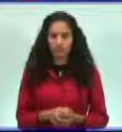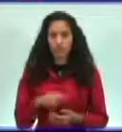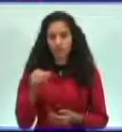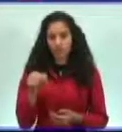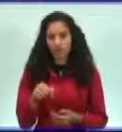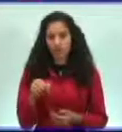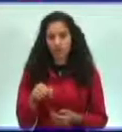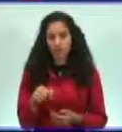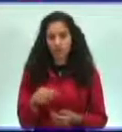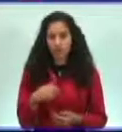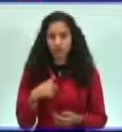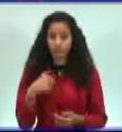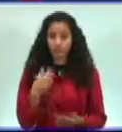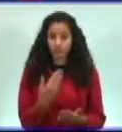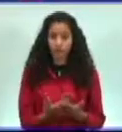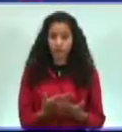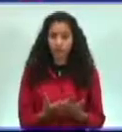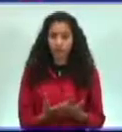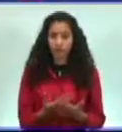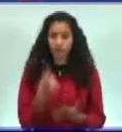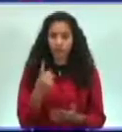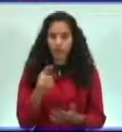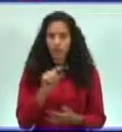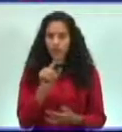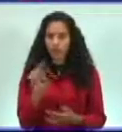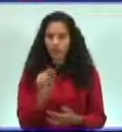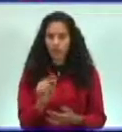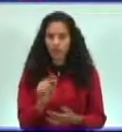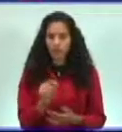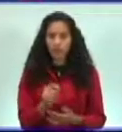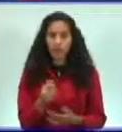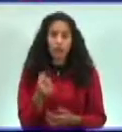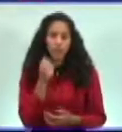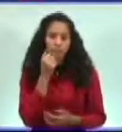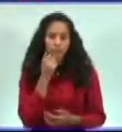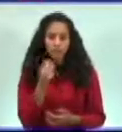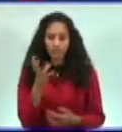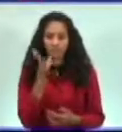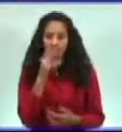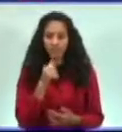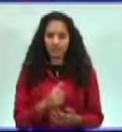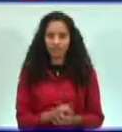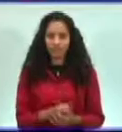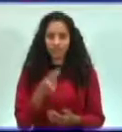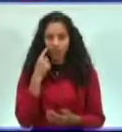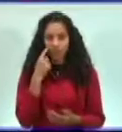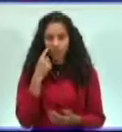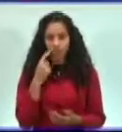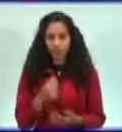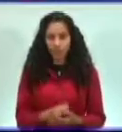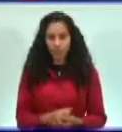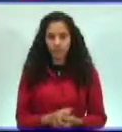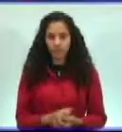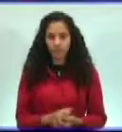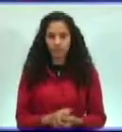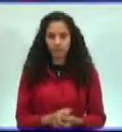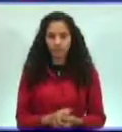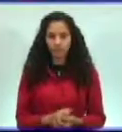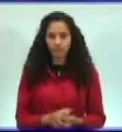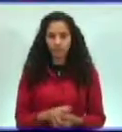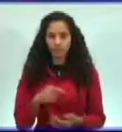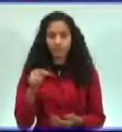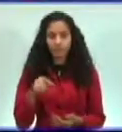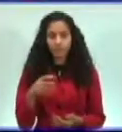Ahora les propongo una actividad muy interesante. Veamos.